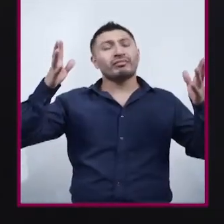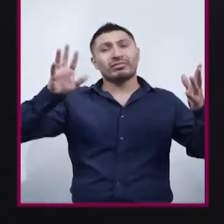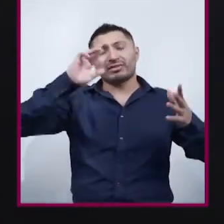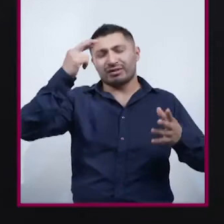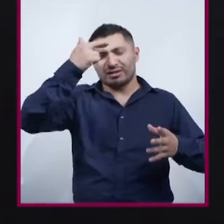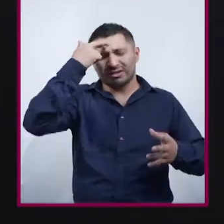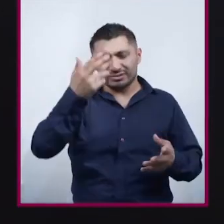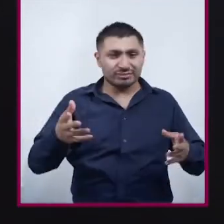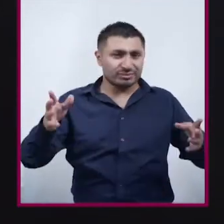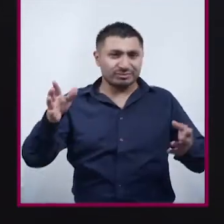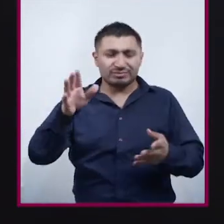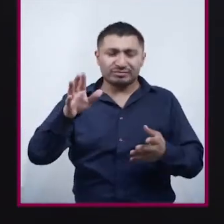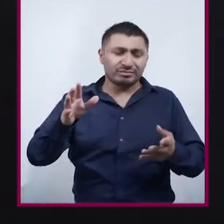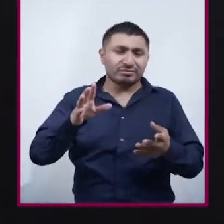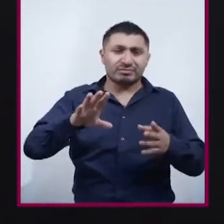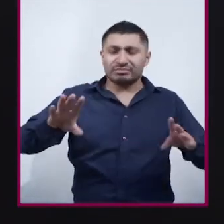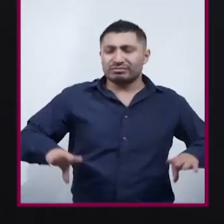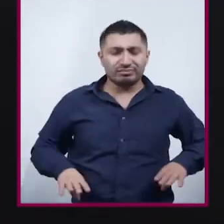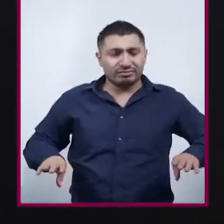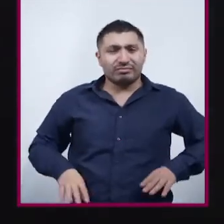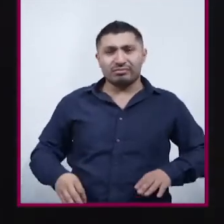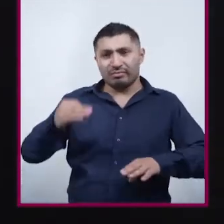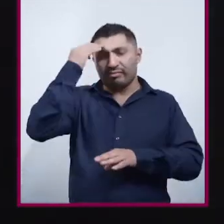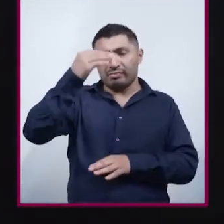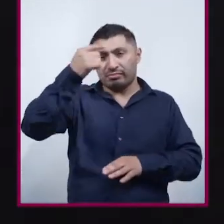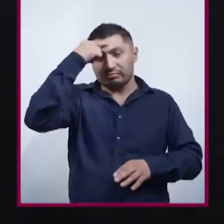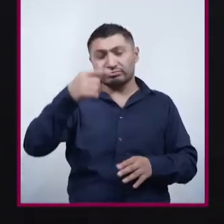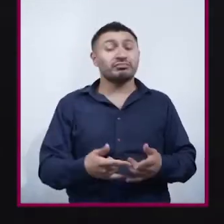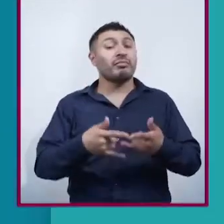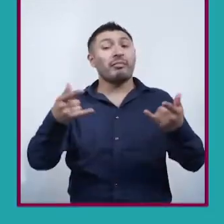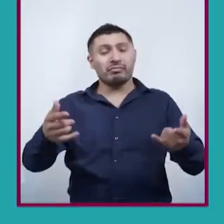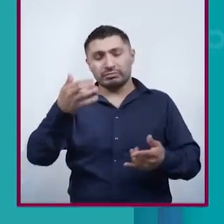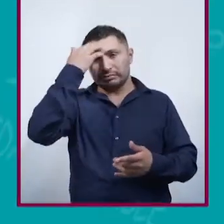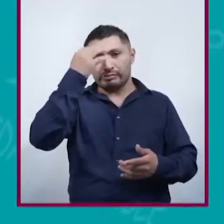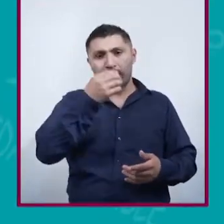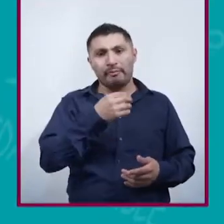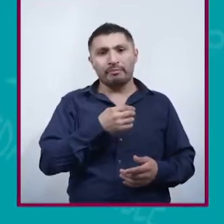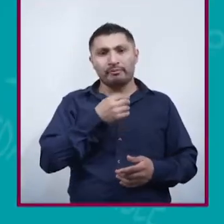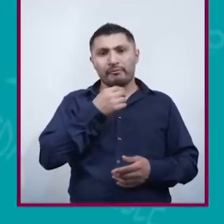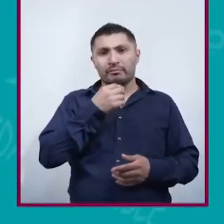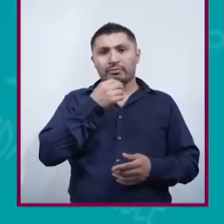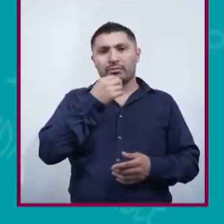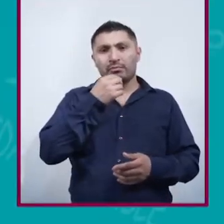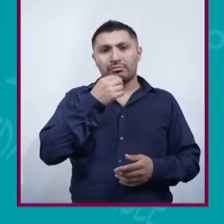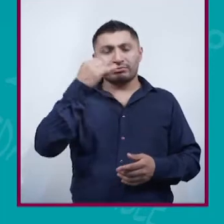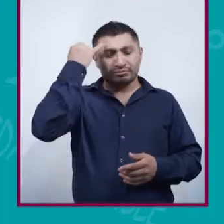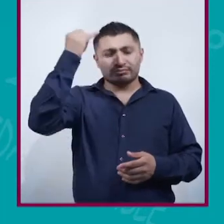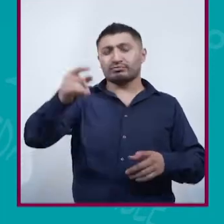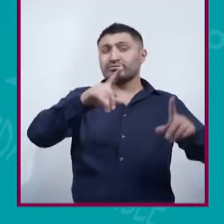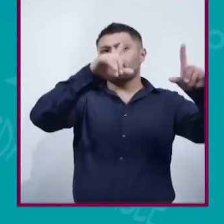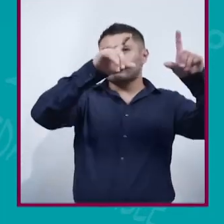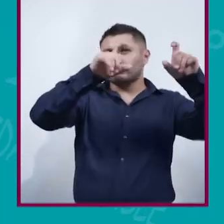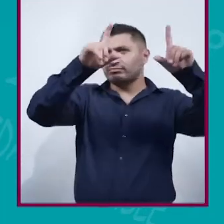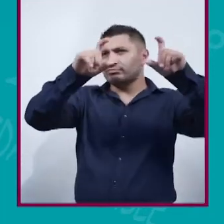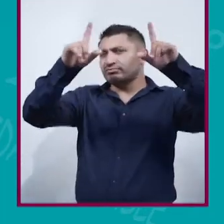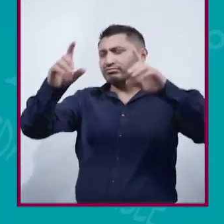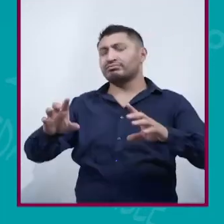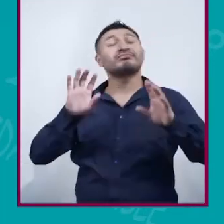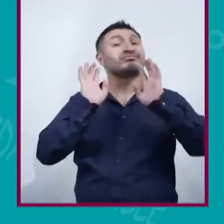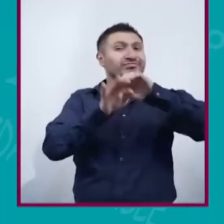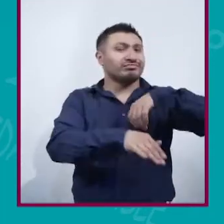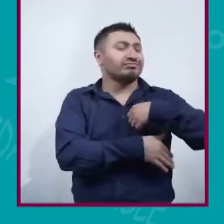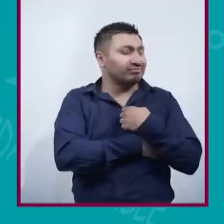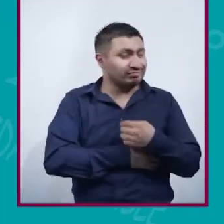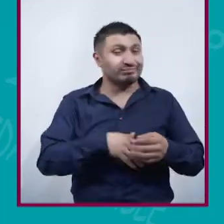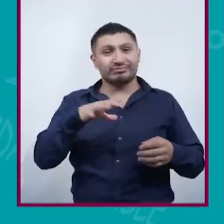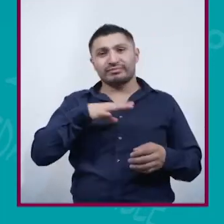e imaginar las características de una época para escribir la historia. La idea de capturar imágenes y preservarlas